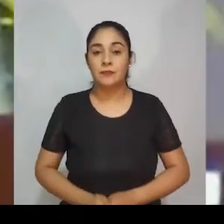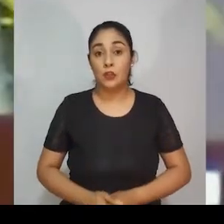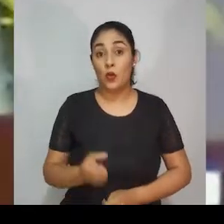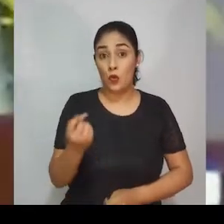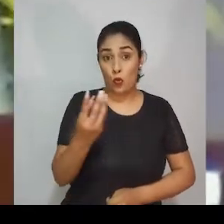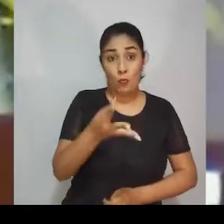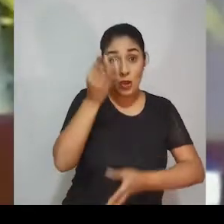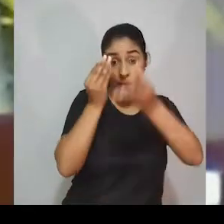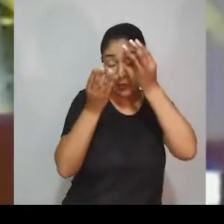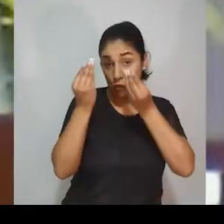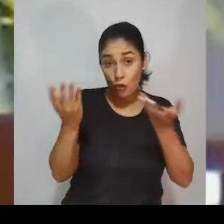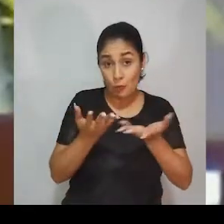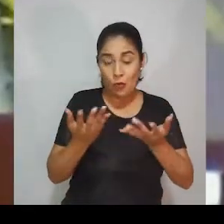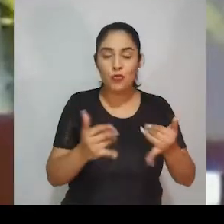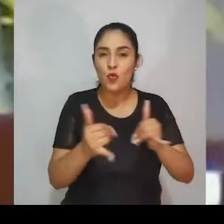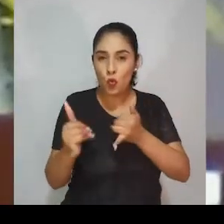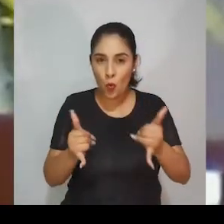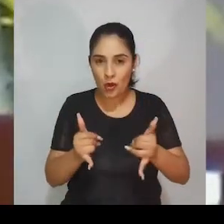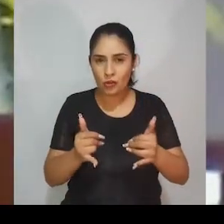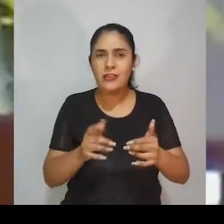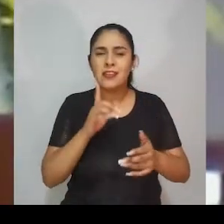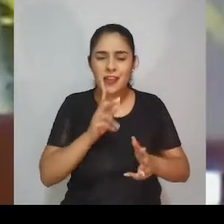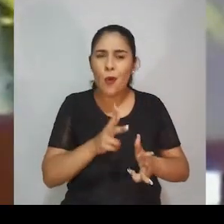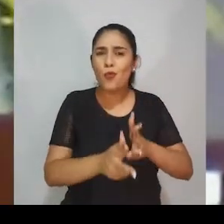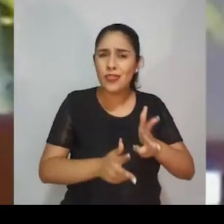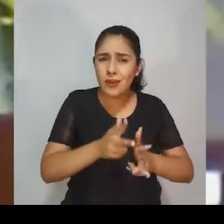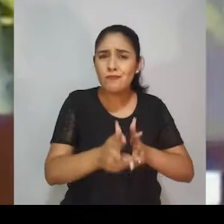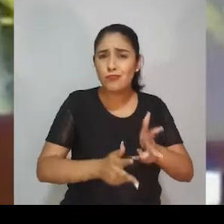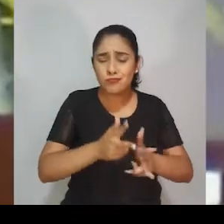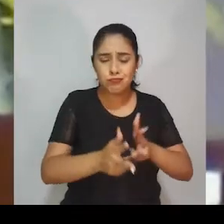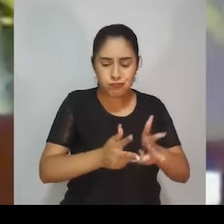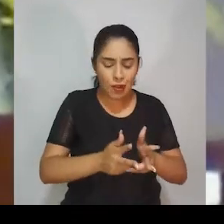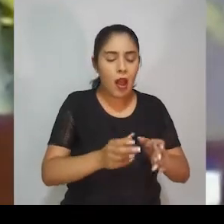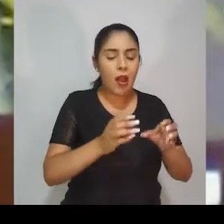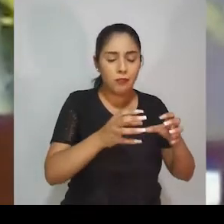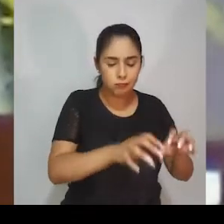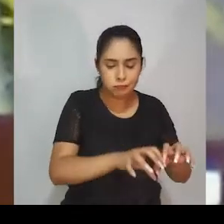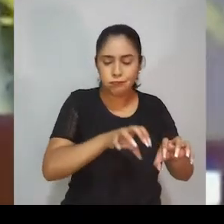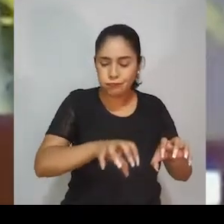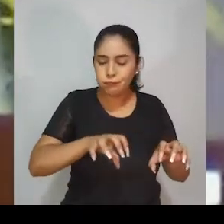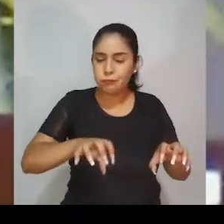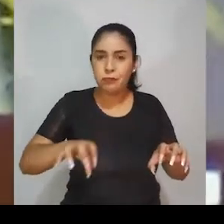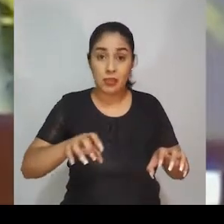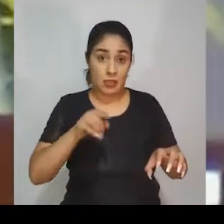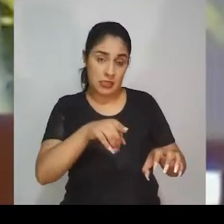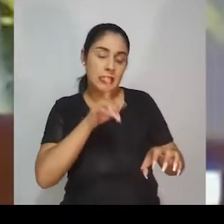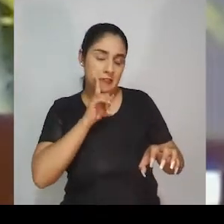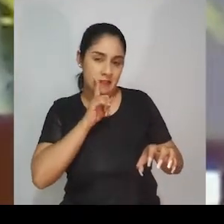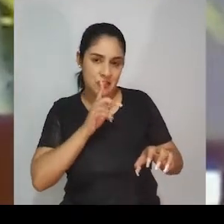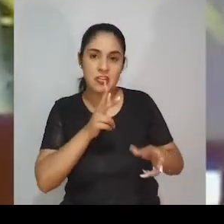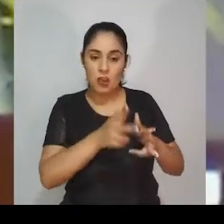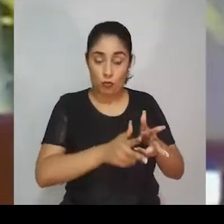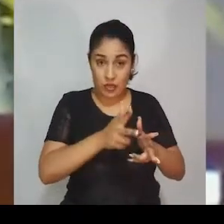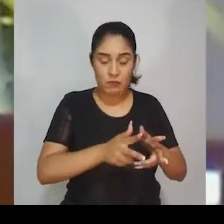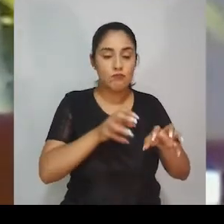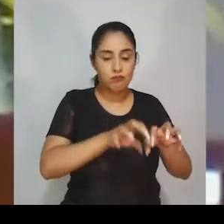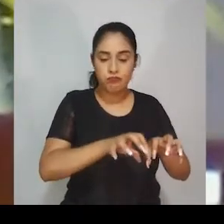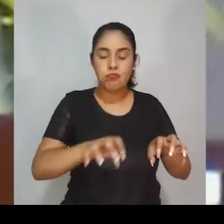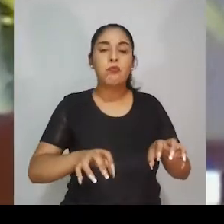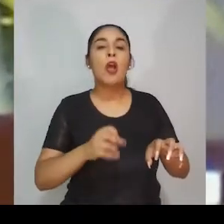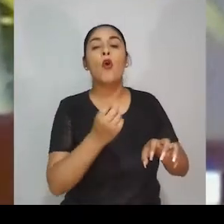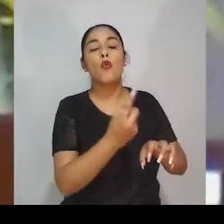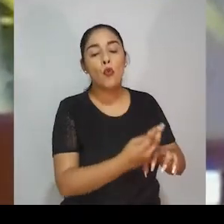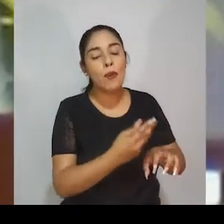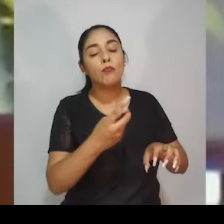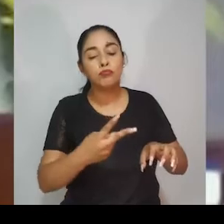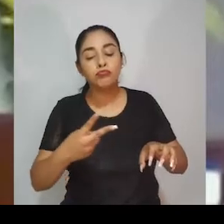aprendió los números a través de un juego, armando un trencito. Con un trencito que tenía fue contando